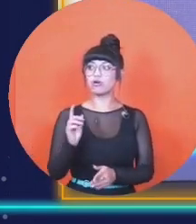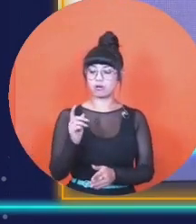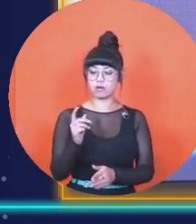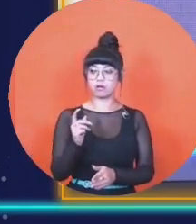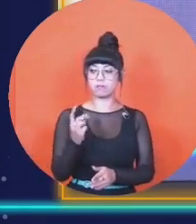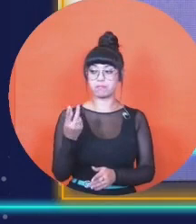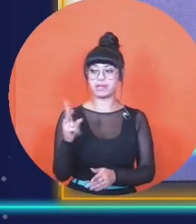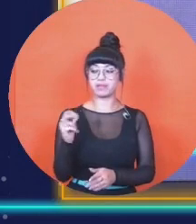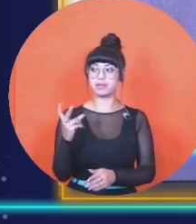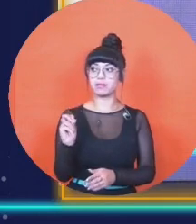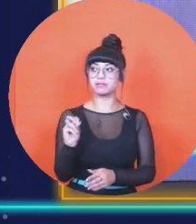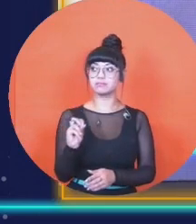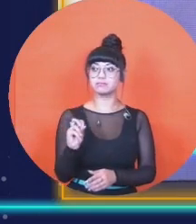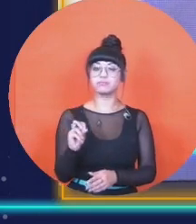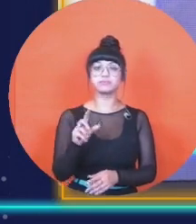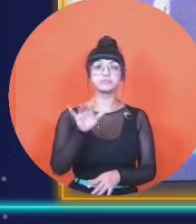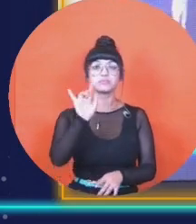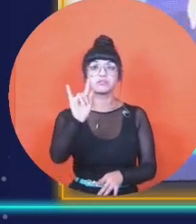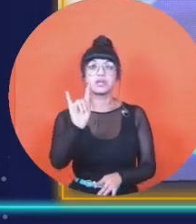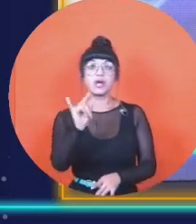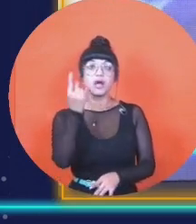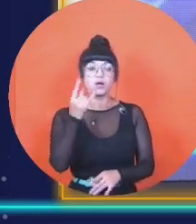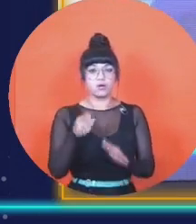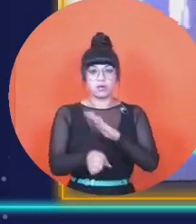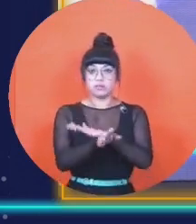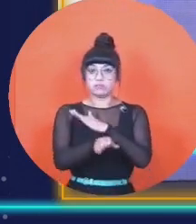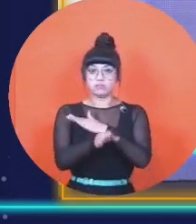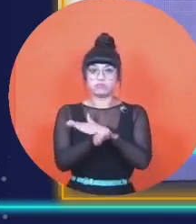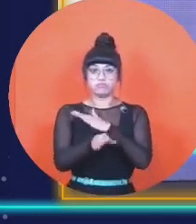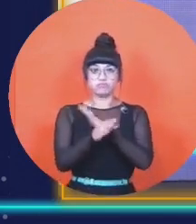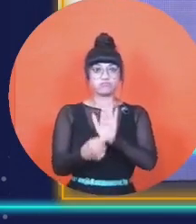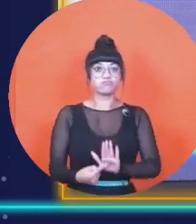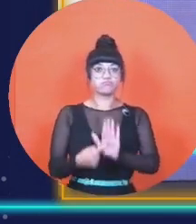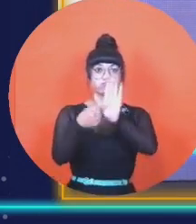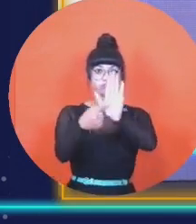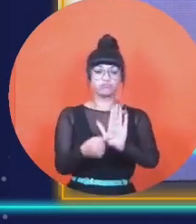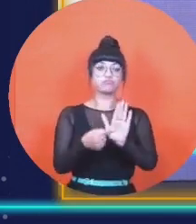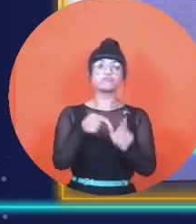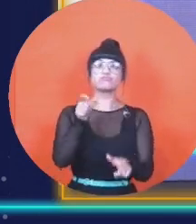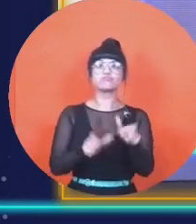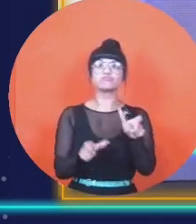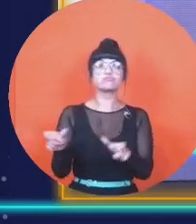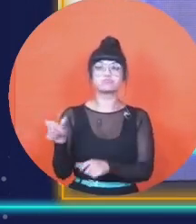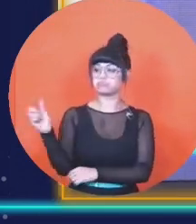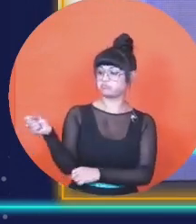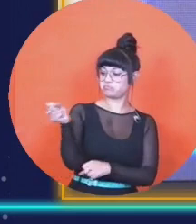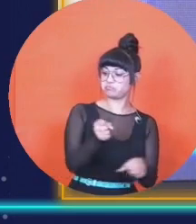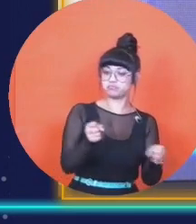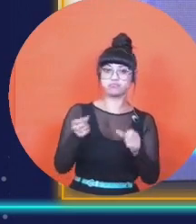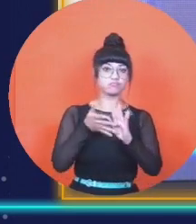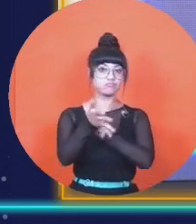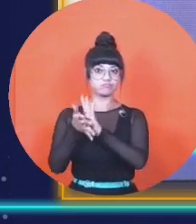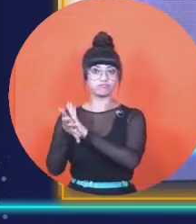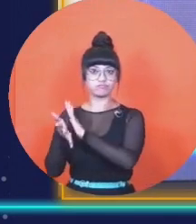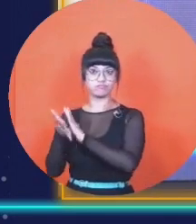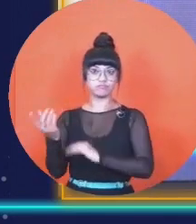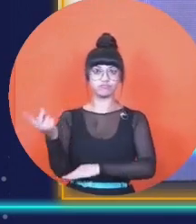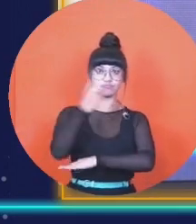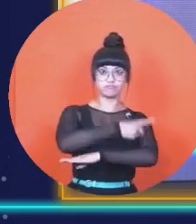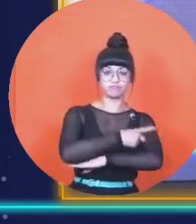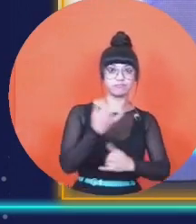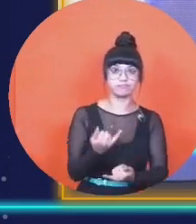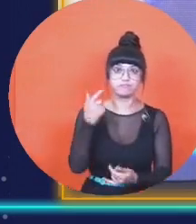2023. Bueno, a continuación voy a presentarles a los speakers del día de hoy. Así que